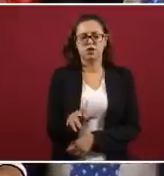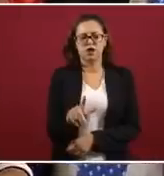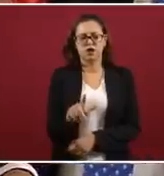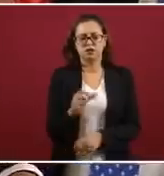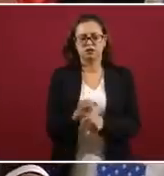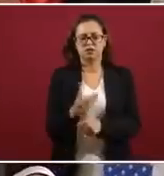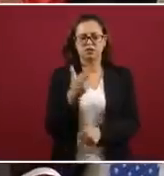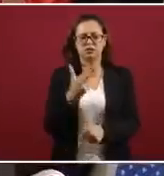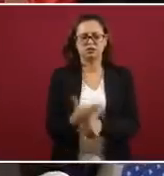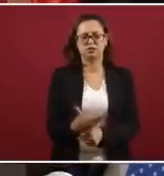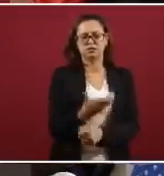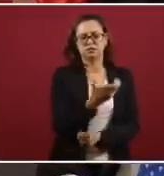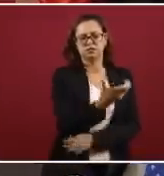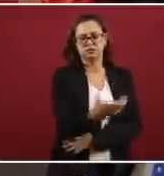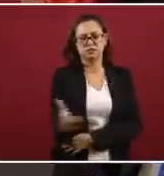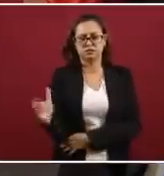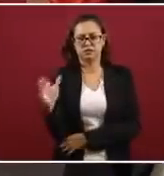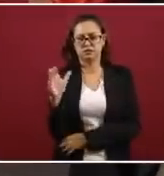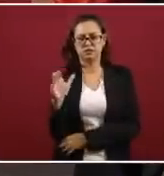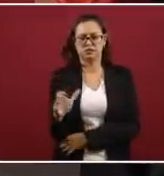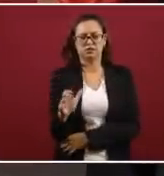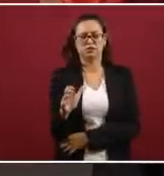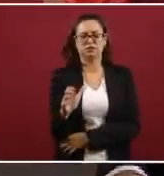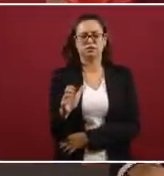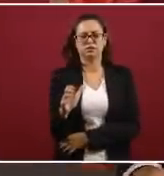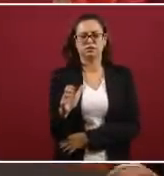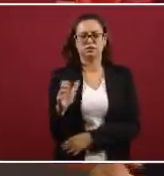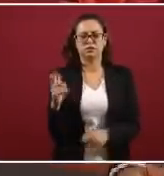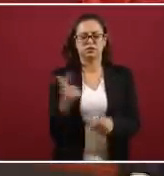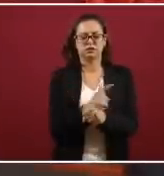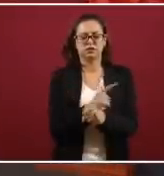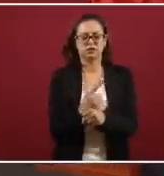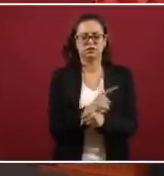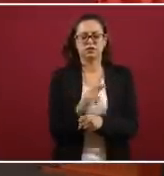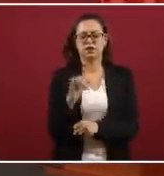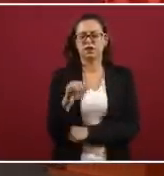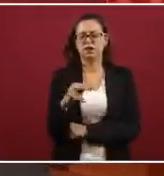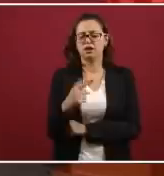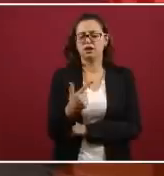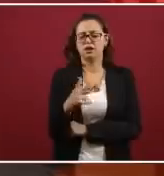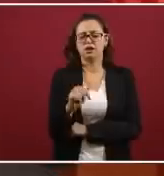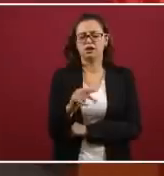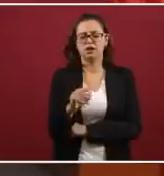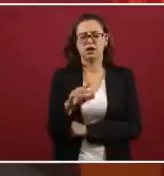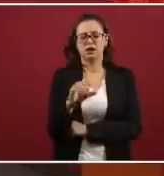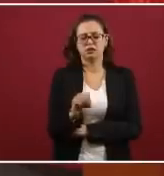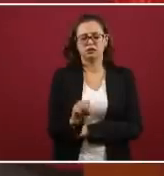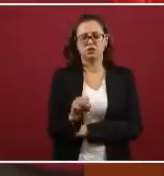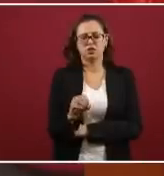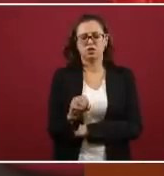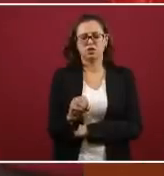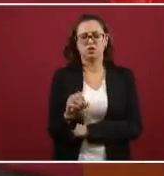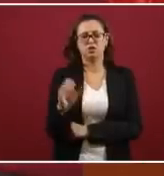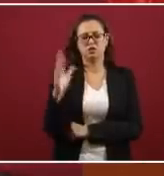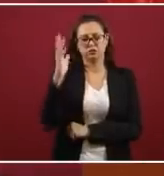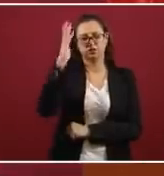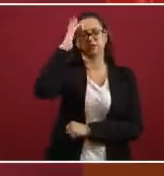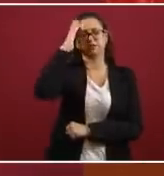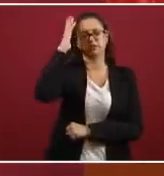de Agricultura, y el licenciado Ignacio Valle, titular de la